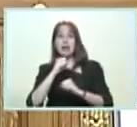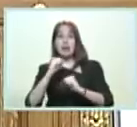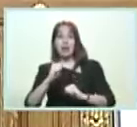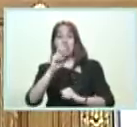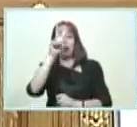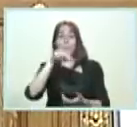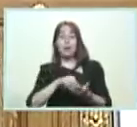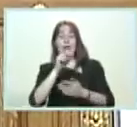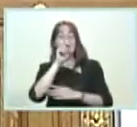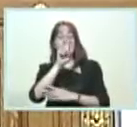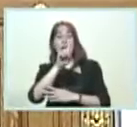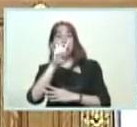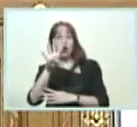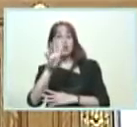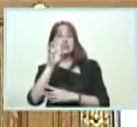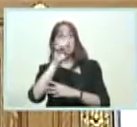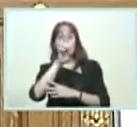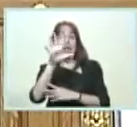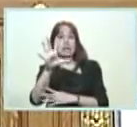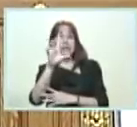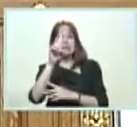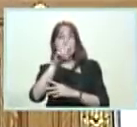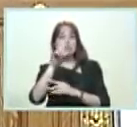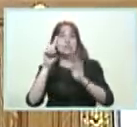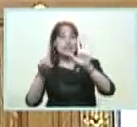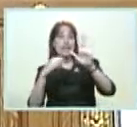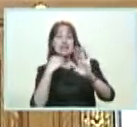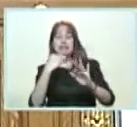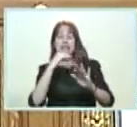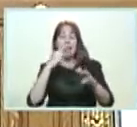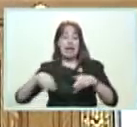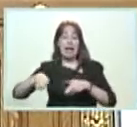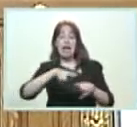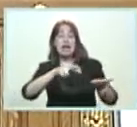2014, 2015, 2016, casi se nos secó el Guri.